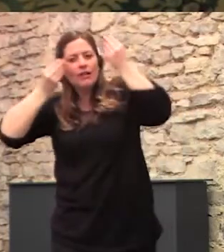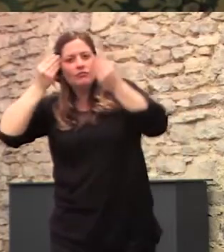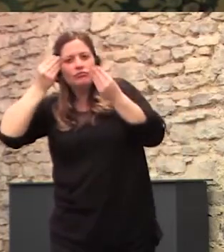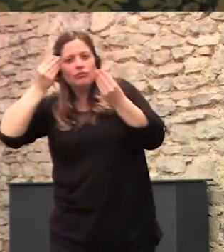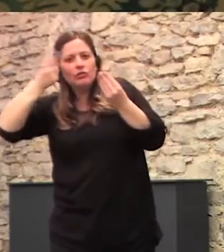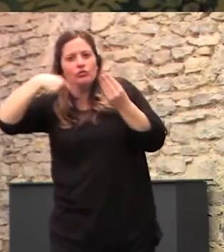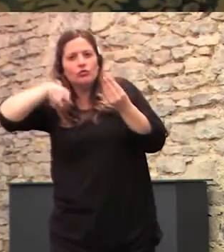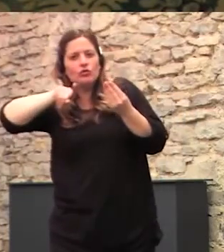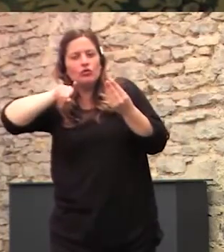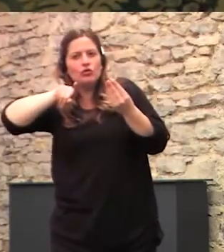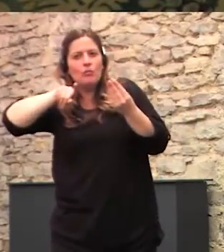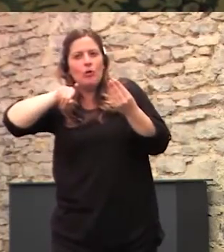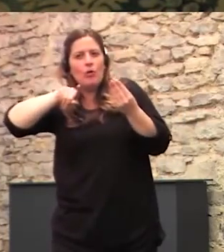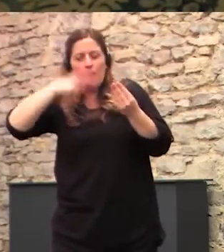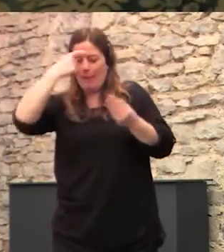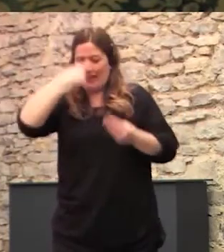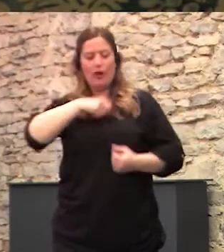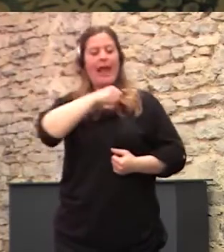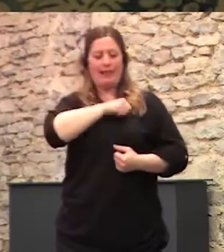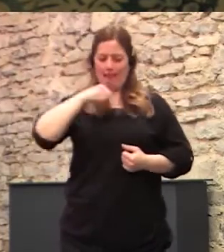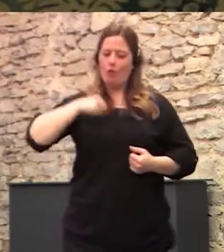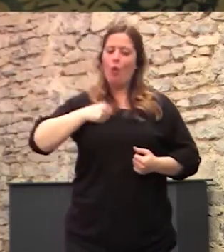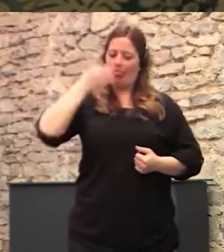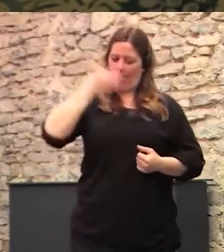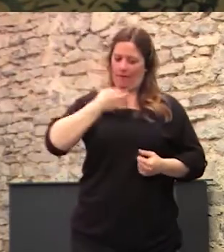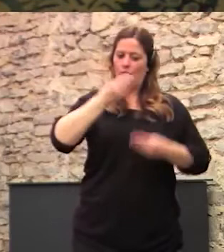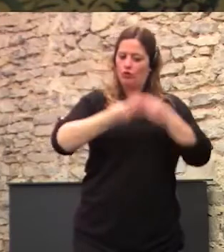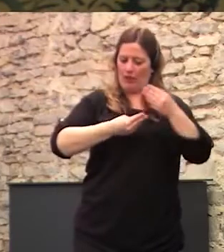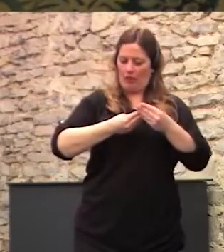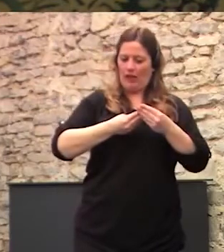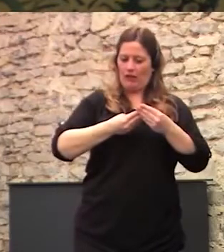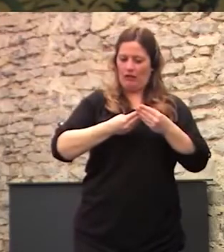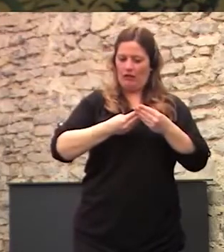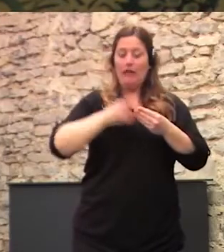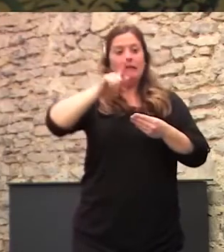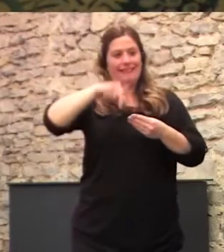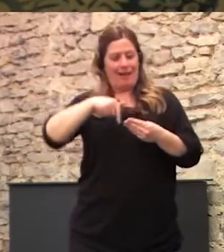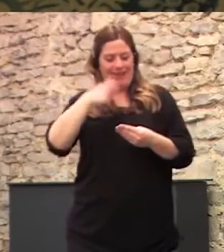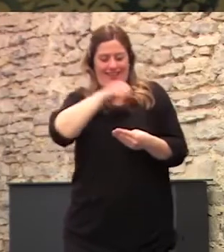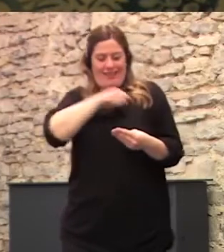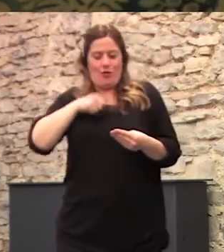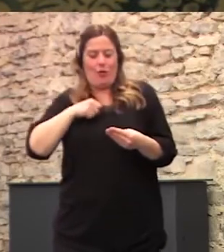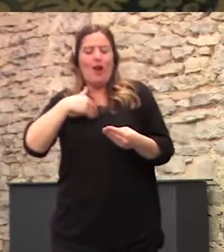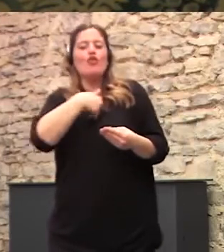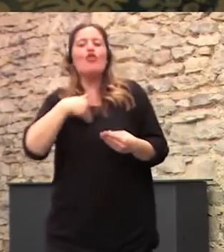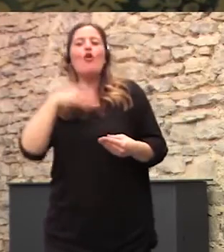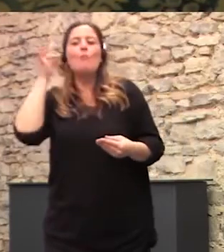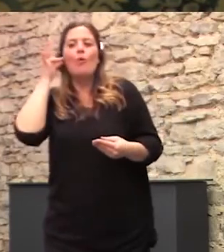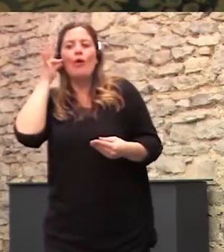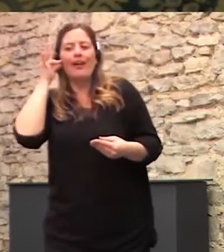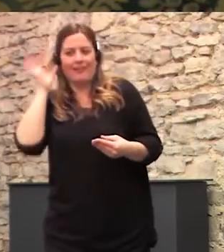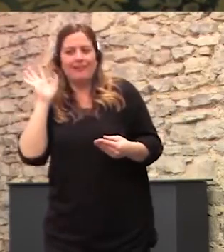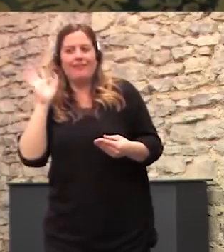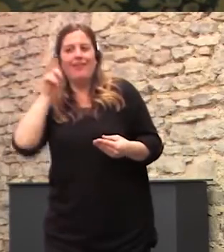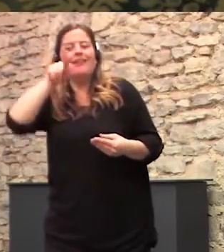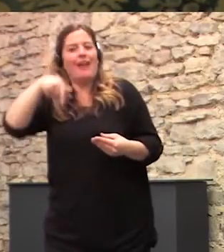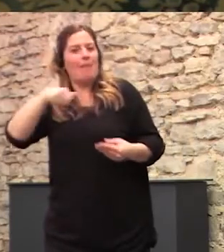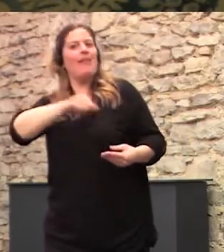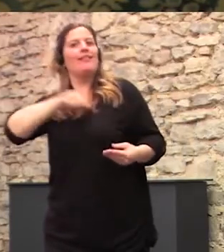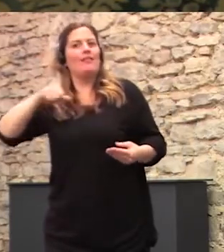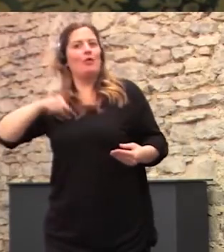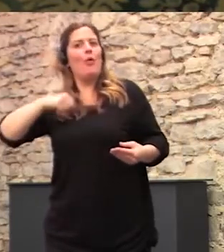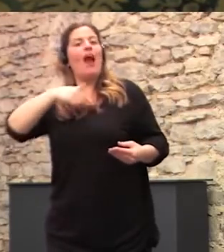hacer a nivel individual como personas, la tenemos que hacer a nivel individual como mujeres, la tenemos que hacer individual, a nivel individual